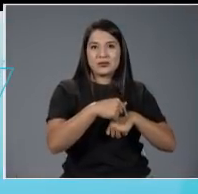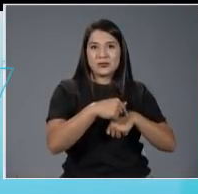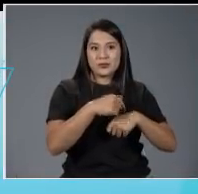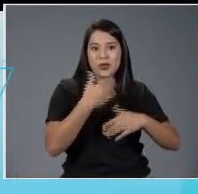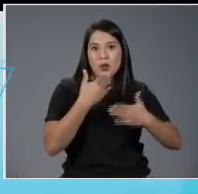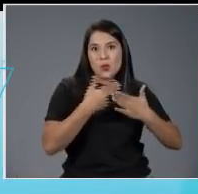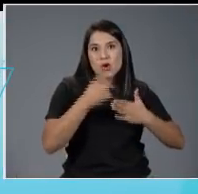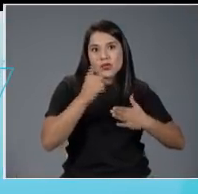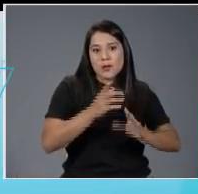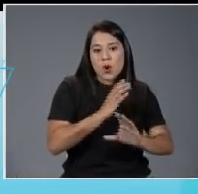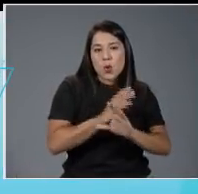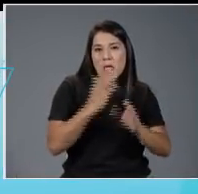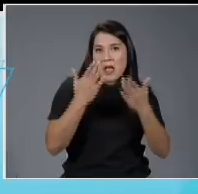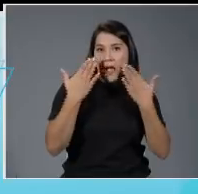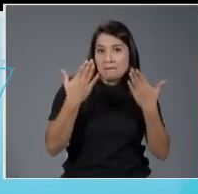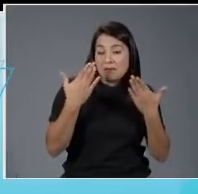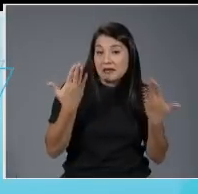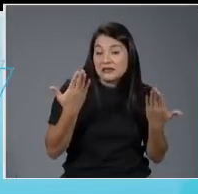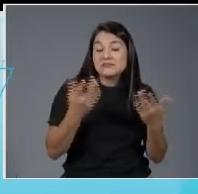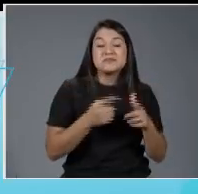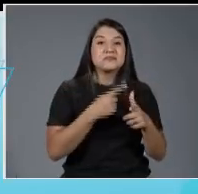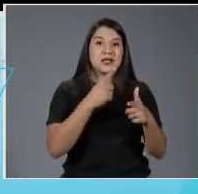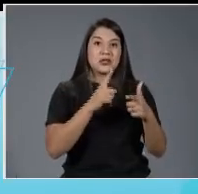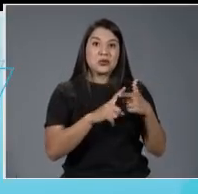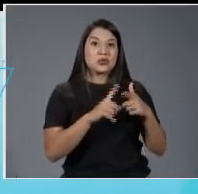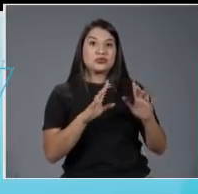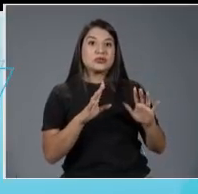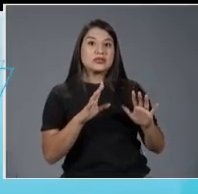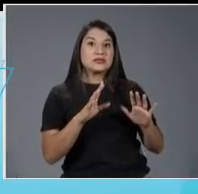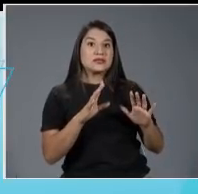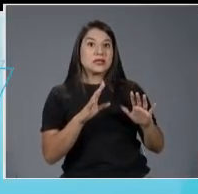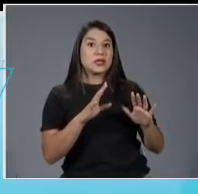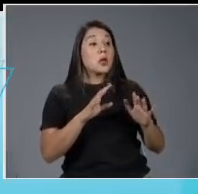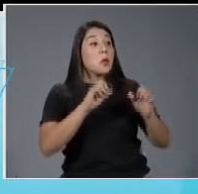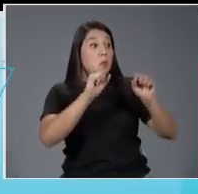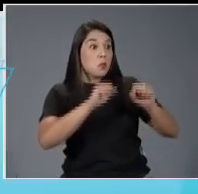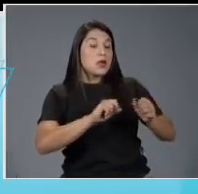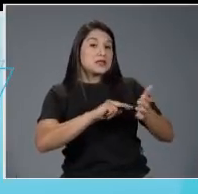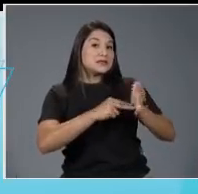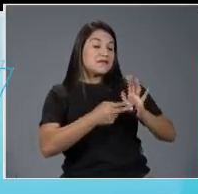bueno, hay que cuidar el medio ambiente. Así que puede ser un elemento